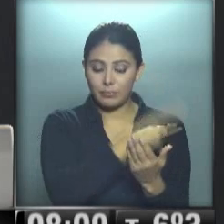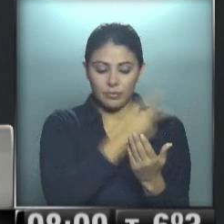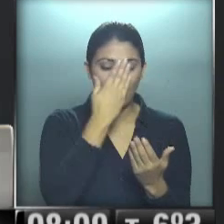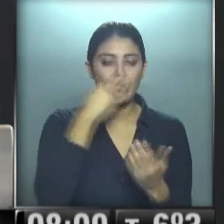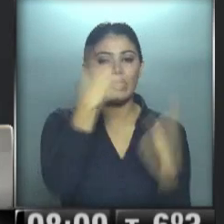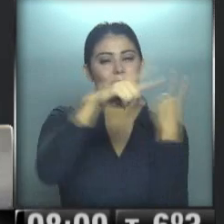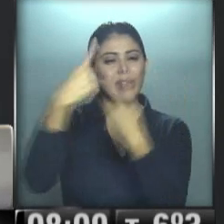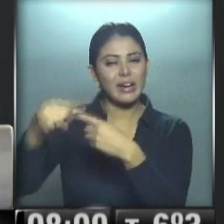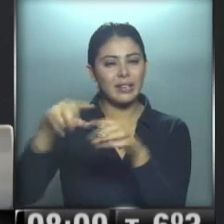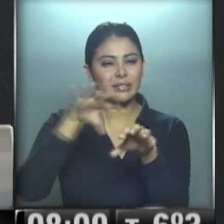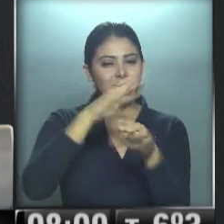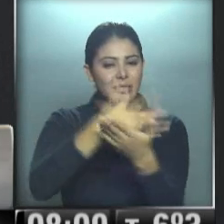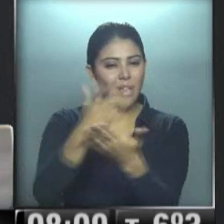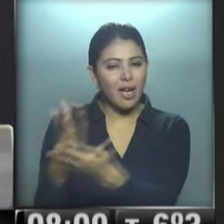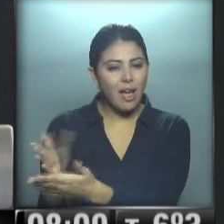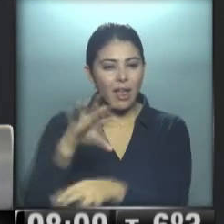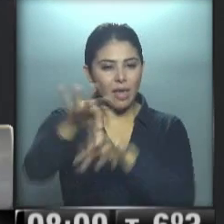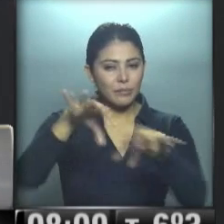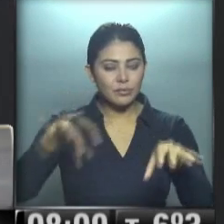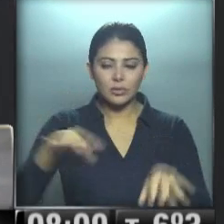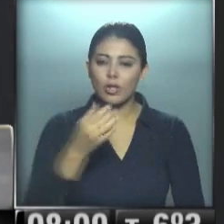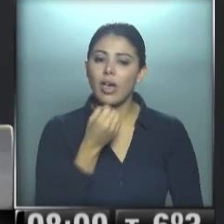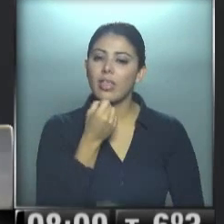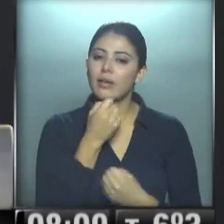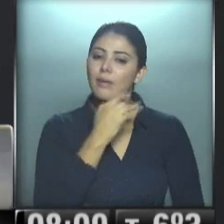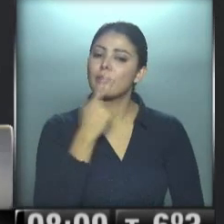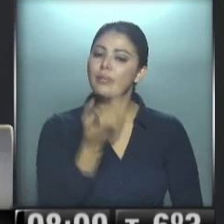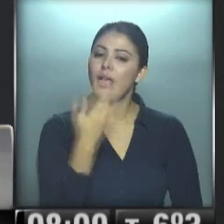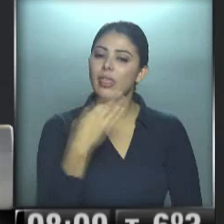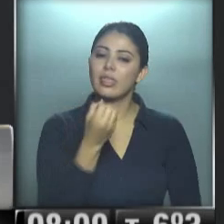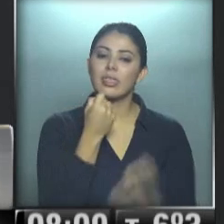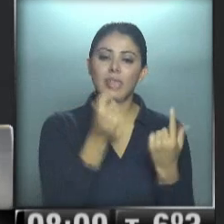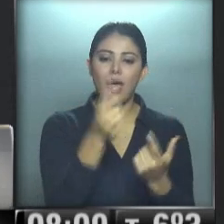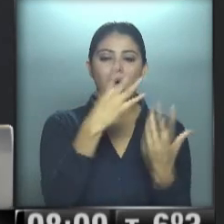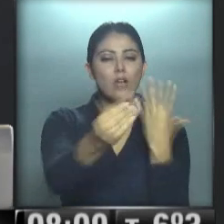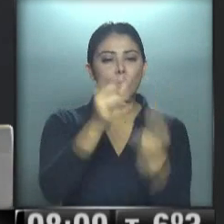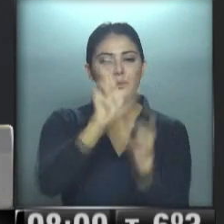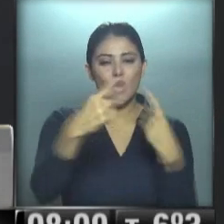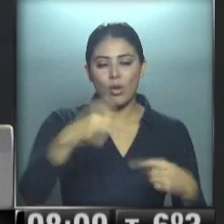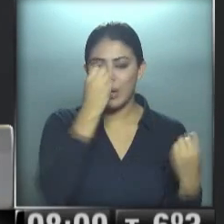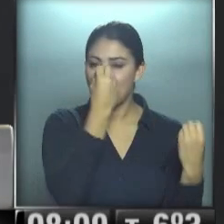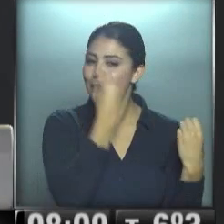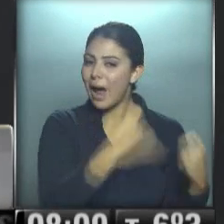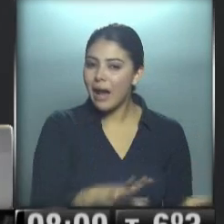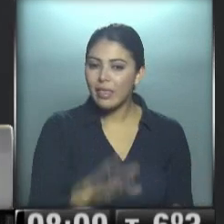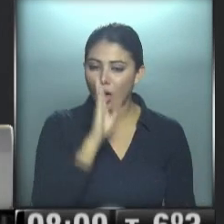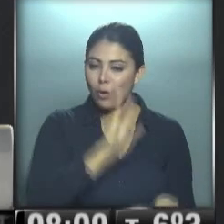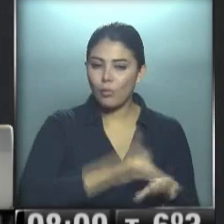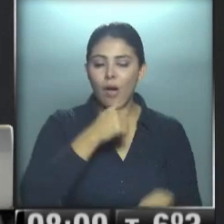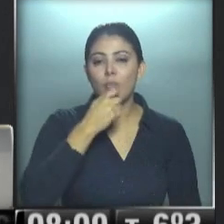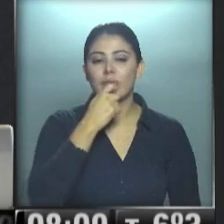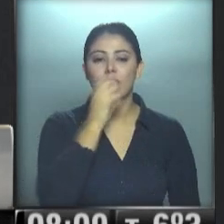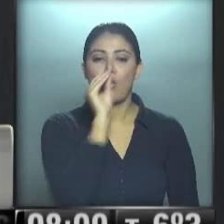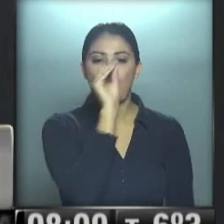áreas garantizar asistencia a las personas damnificadas asistencia desde el punto vista alimentaria